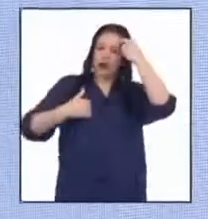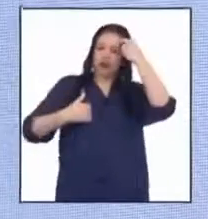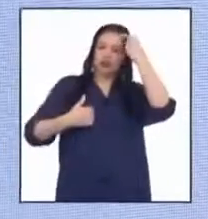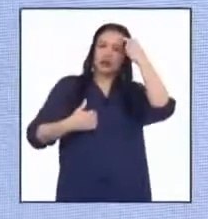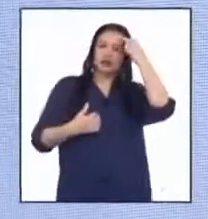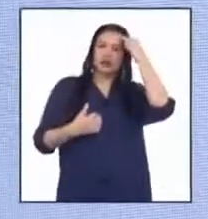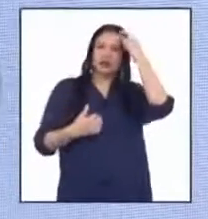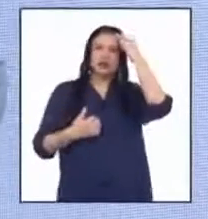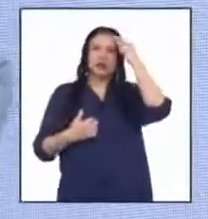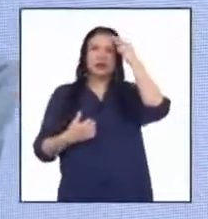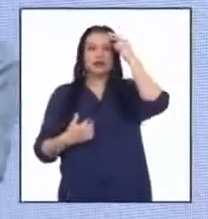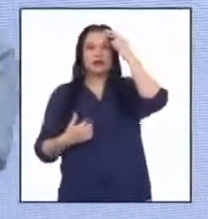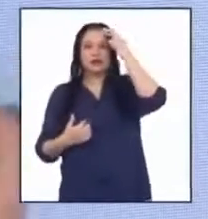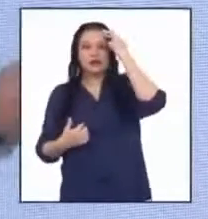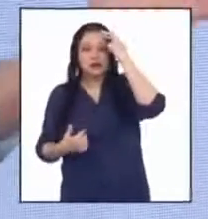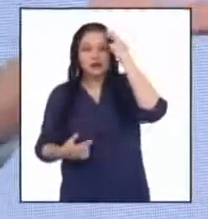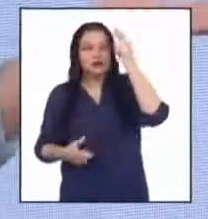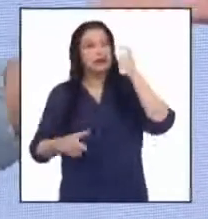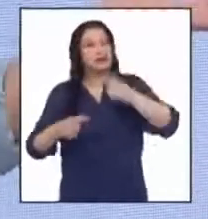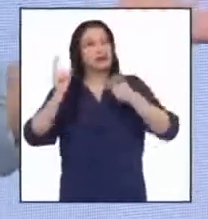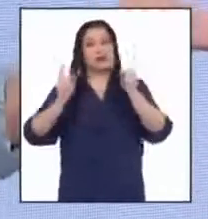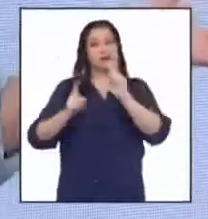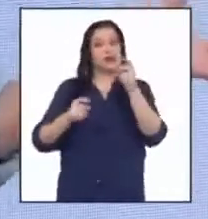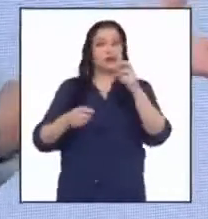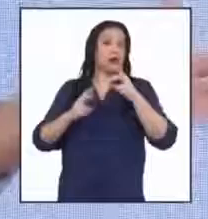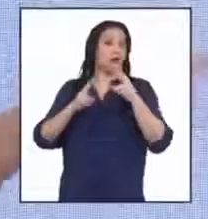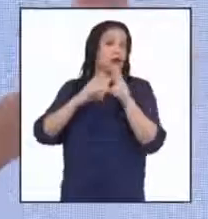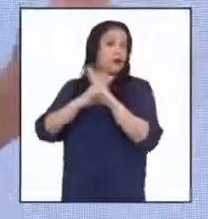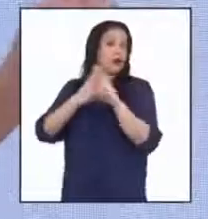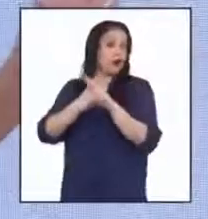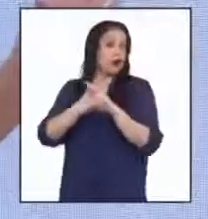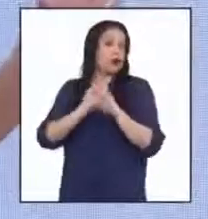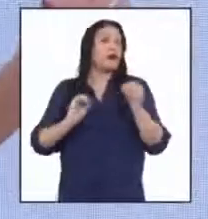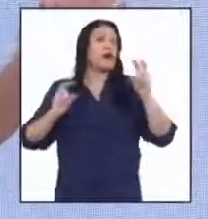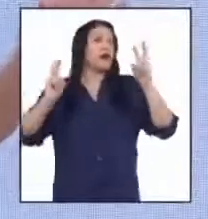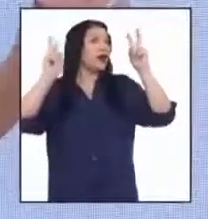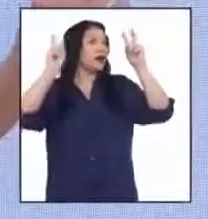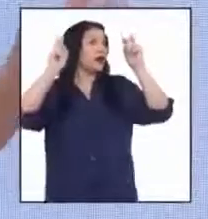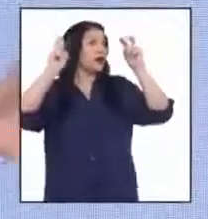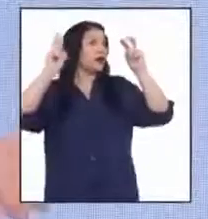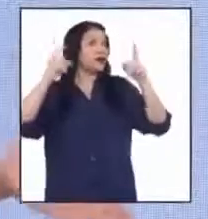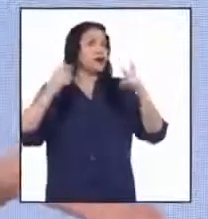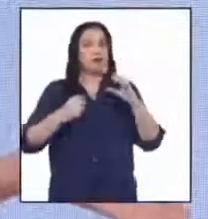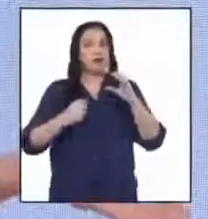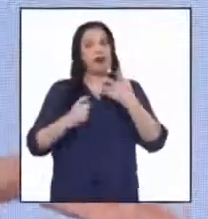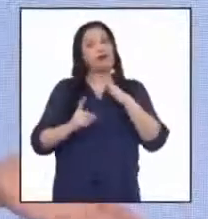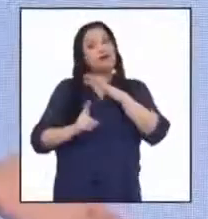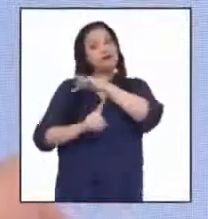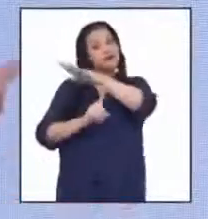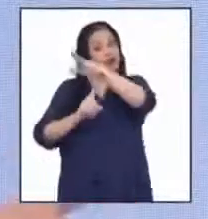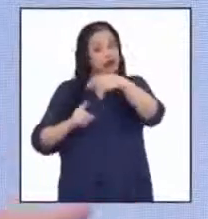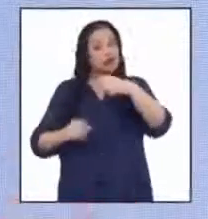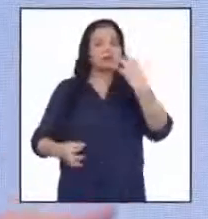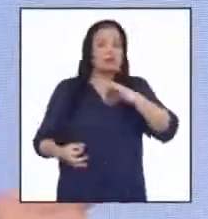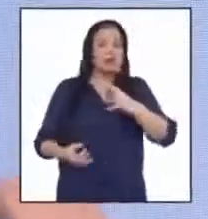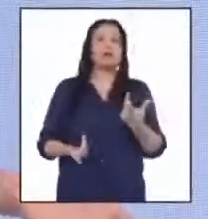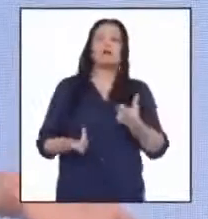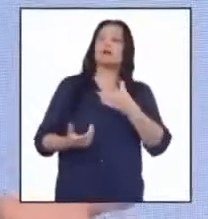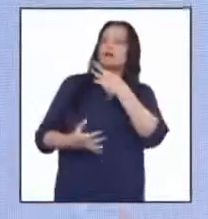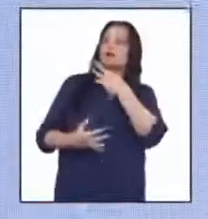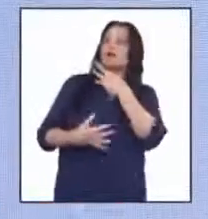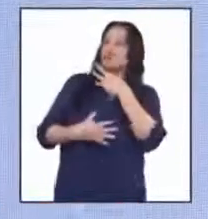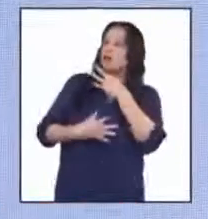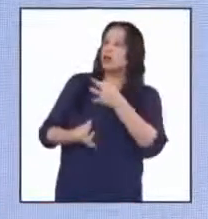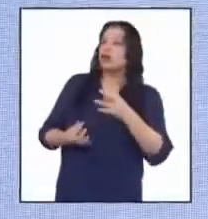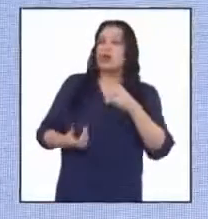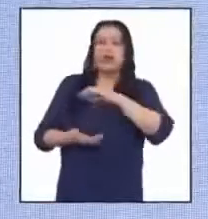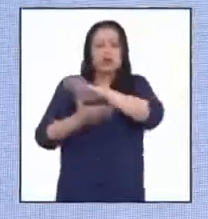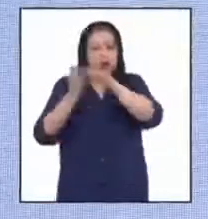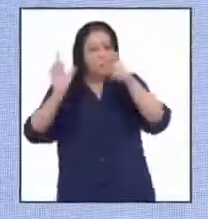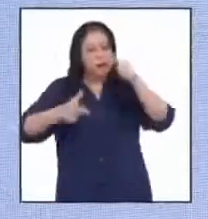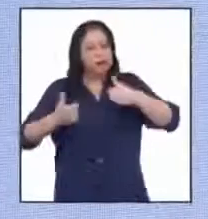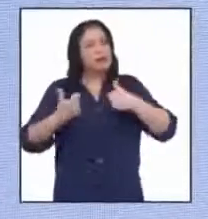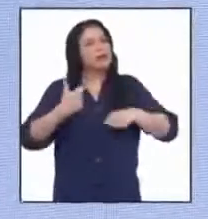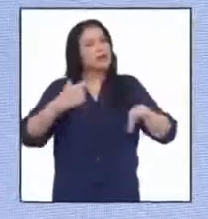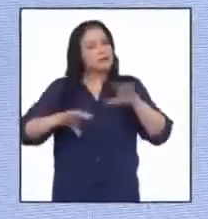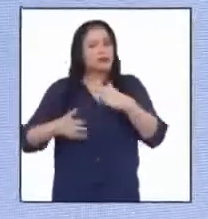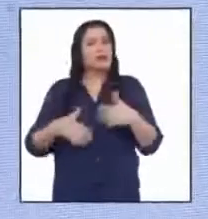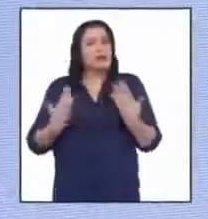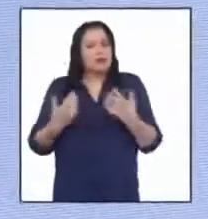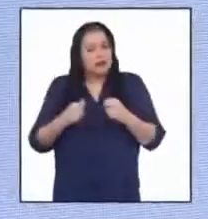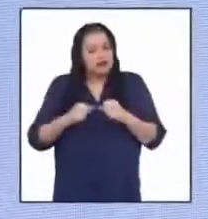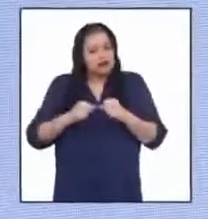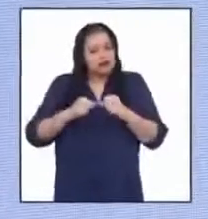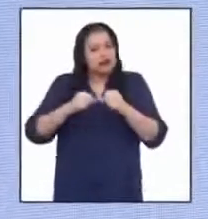humanos que no la cuidan. Porque el tema ecológico siempre me ha interesado. Y todos debemos tomar acciones para que nuestro mundo siga existiendo, pues chicas y